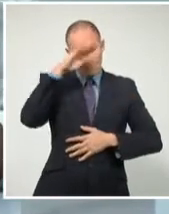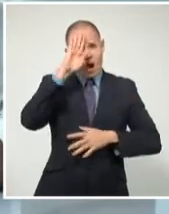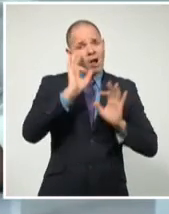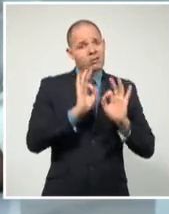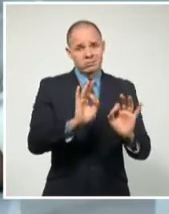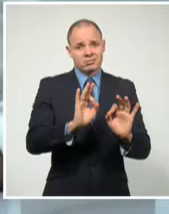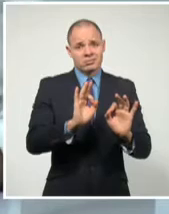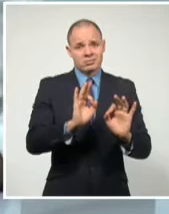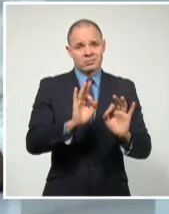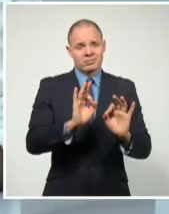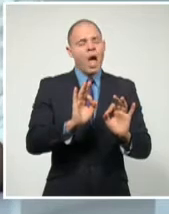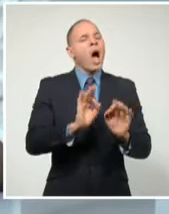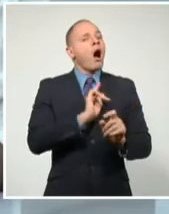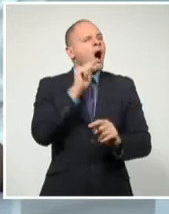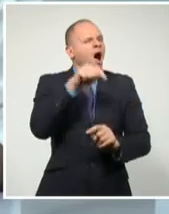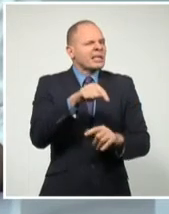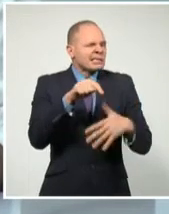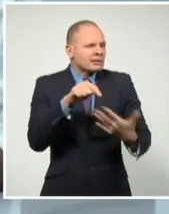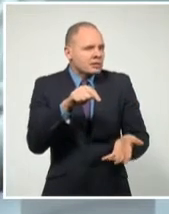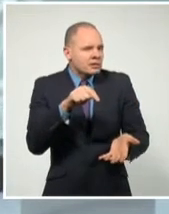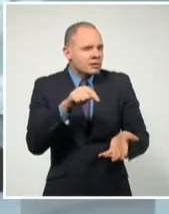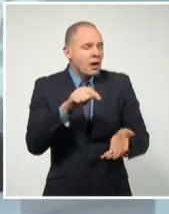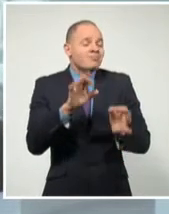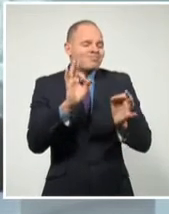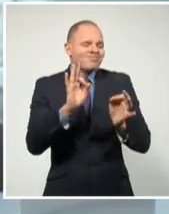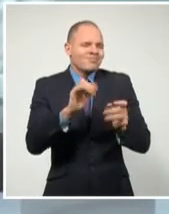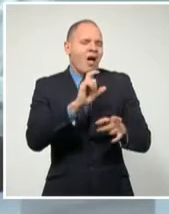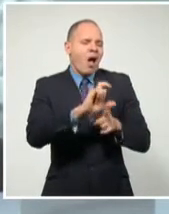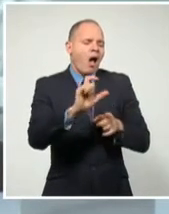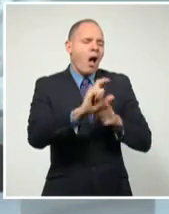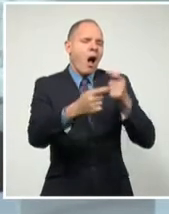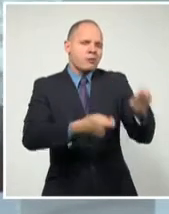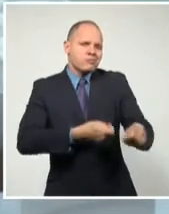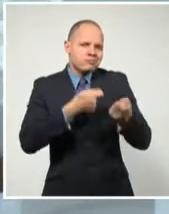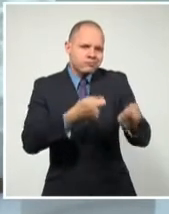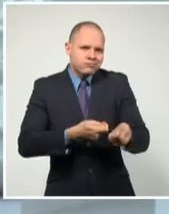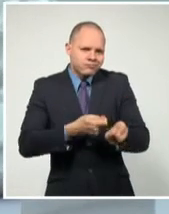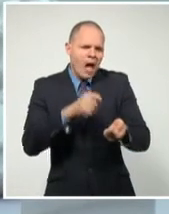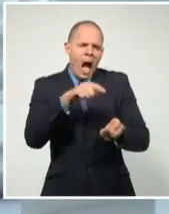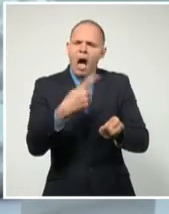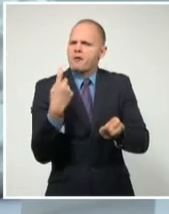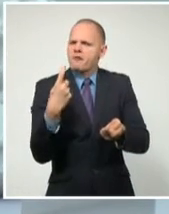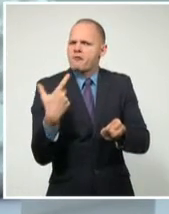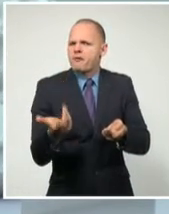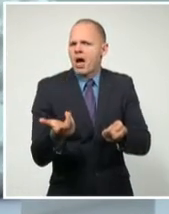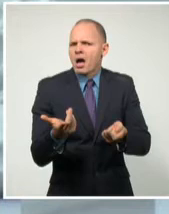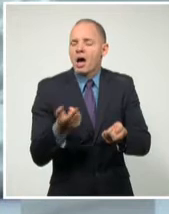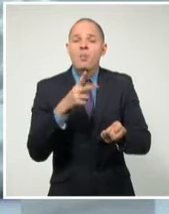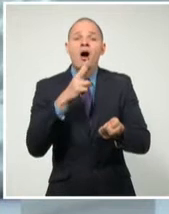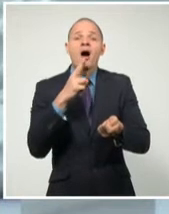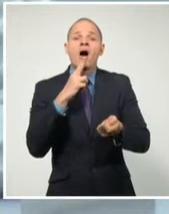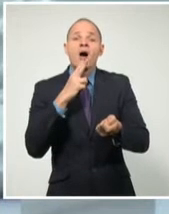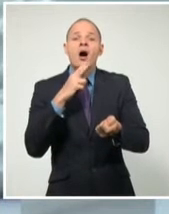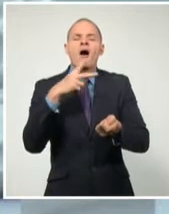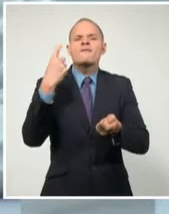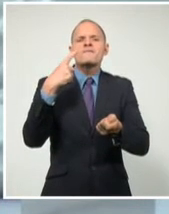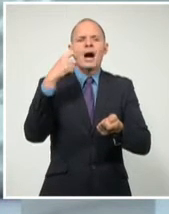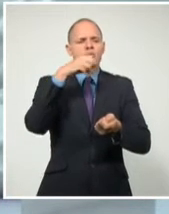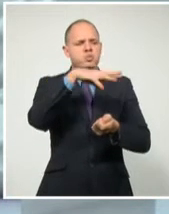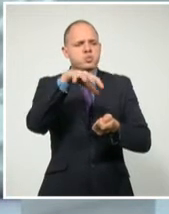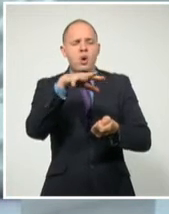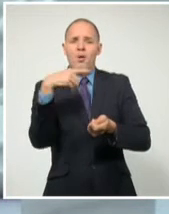la agricultura, entre otras cosas, ¿qué necesita? Necesita sistema de riego. Nuestra industria nacional tiene que decir con las fábricas que